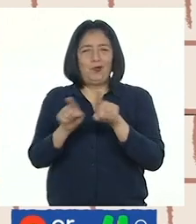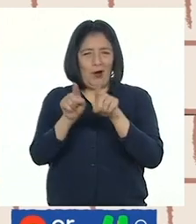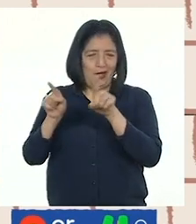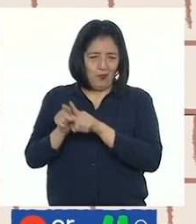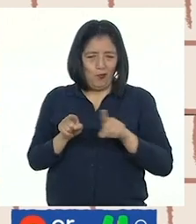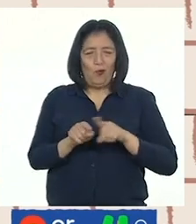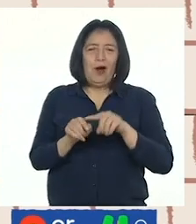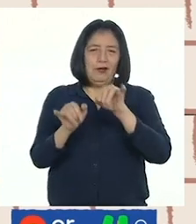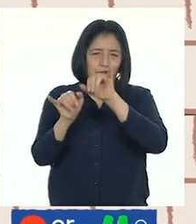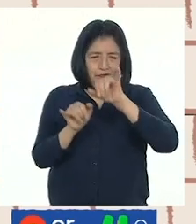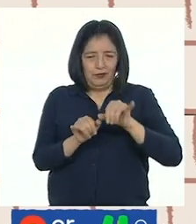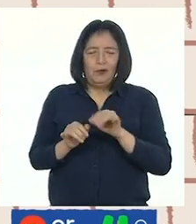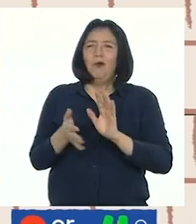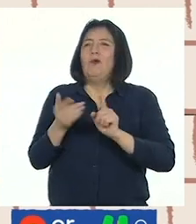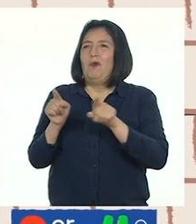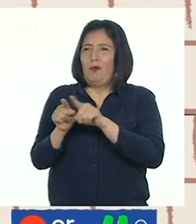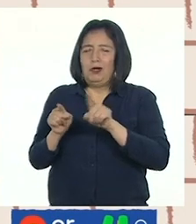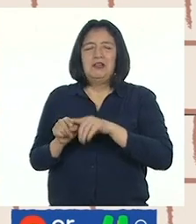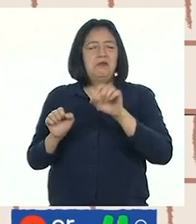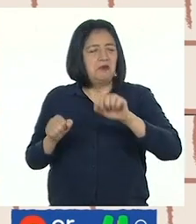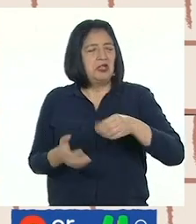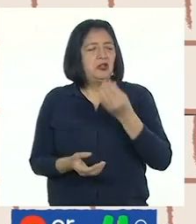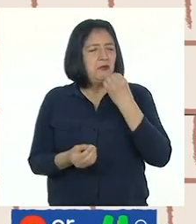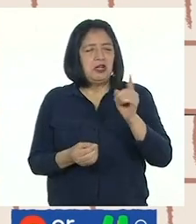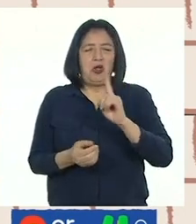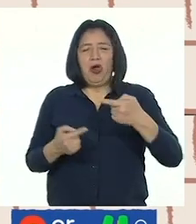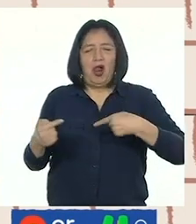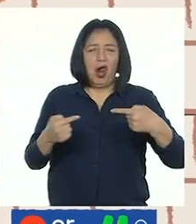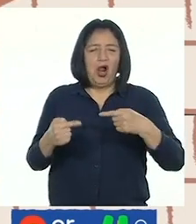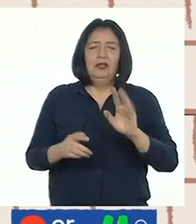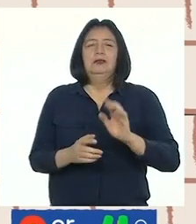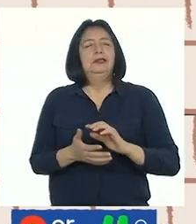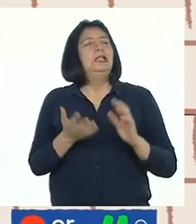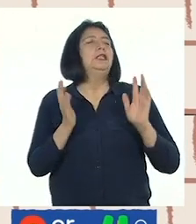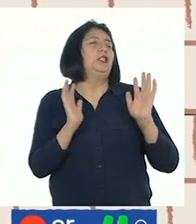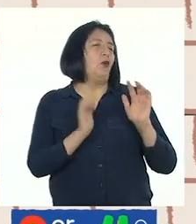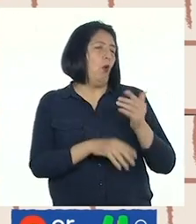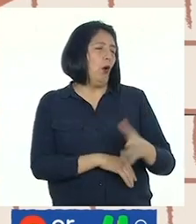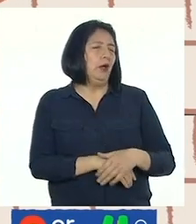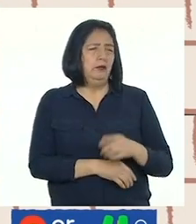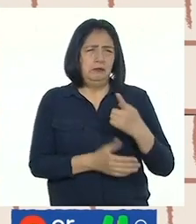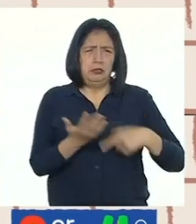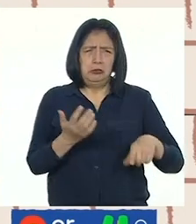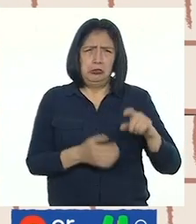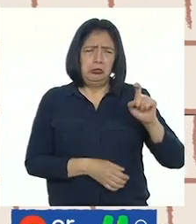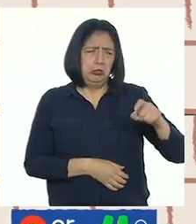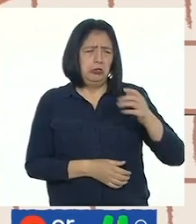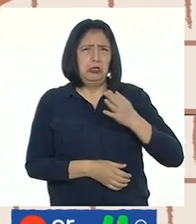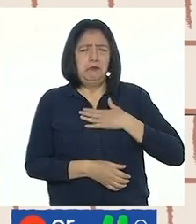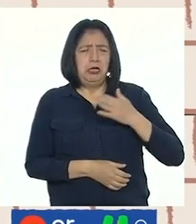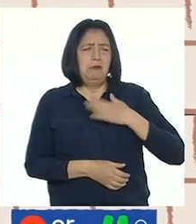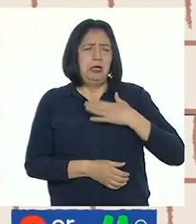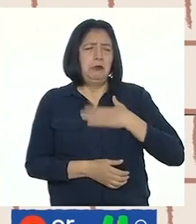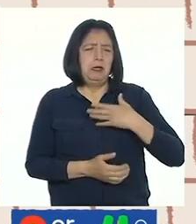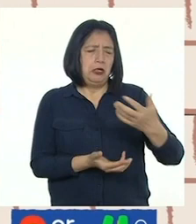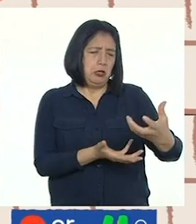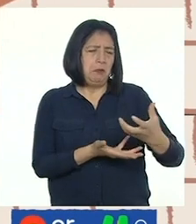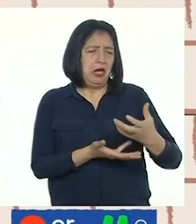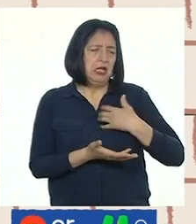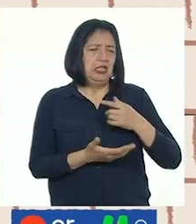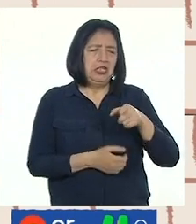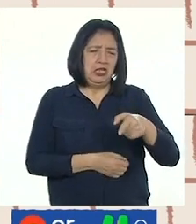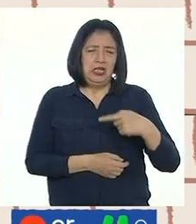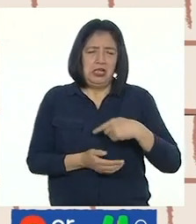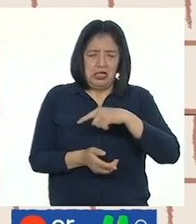tamaño. De esta forma podrán comer sin pelearse. ¡Ya! ¡Pero necesito mi porción!